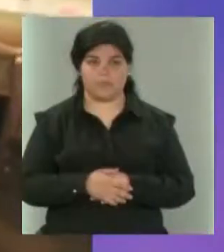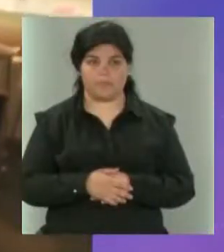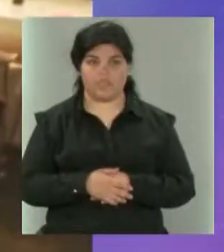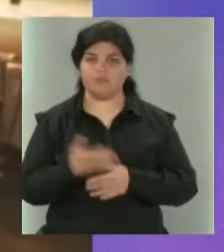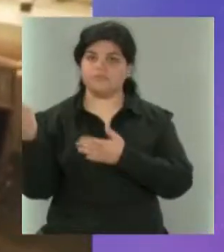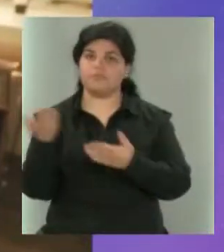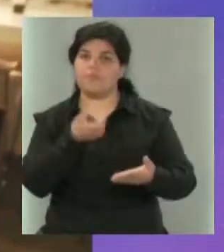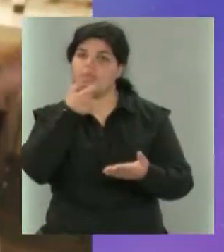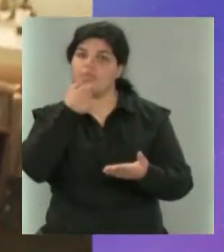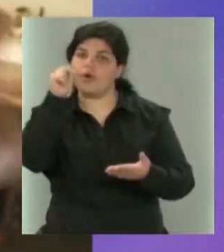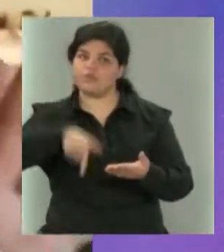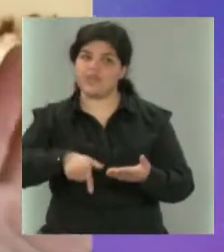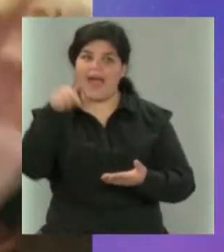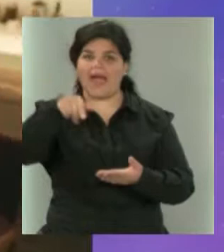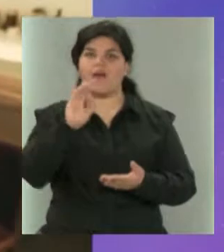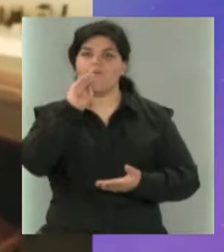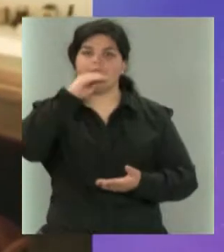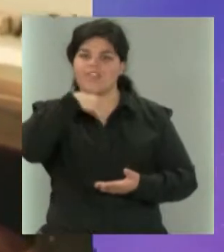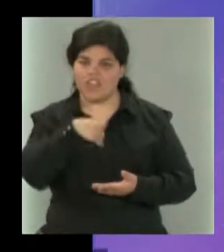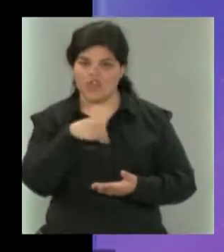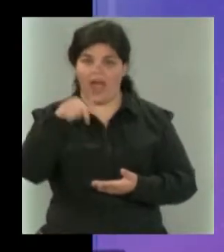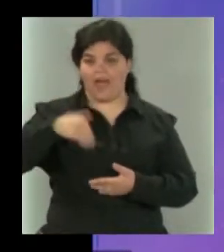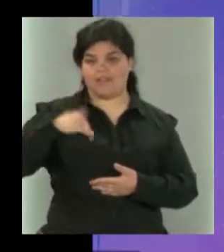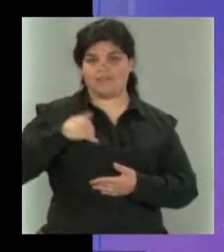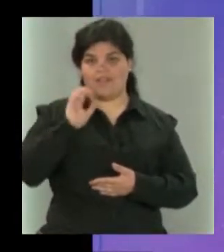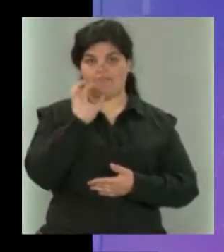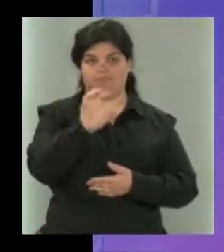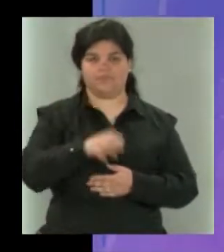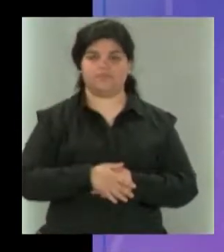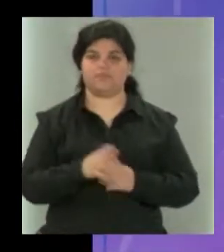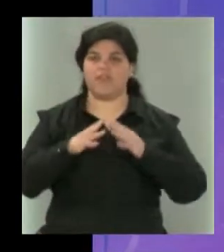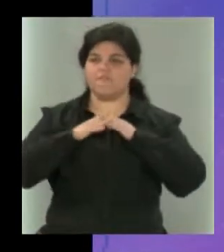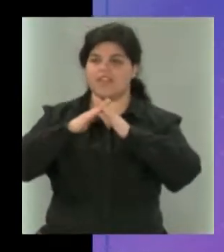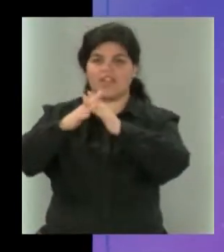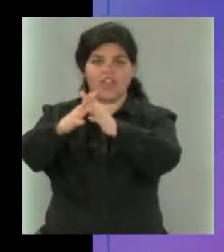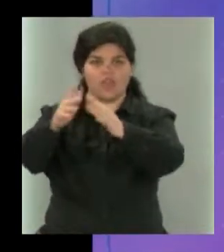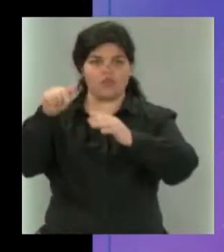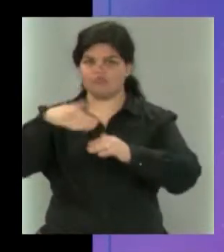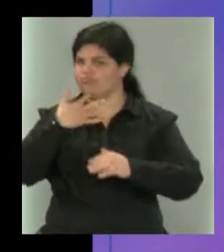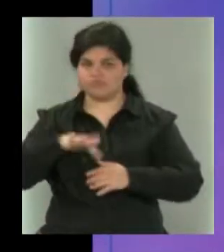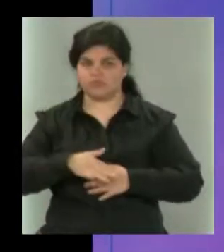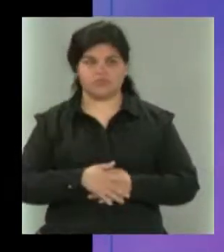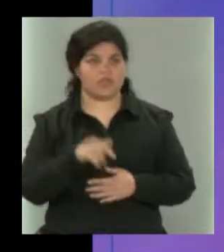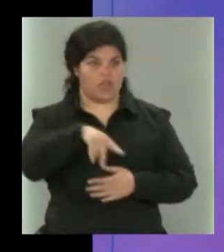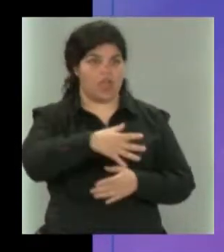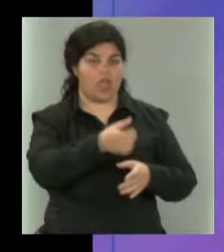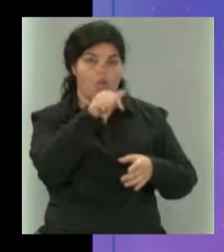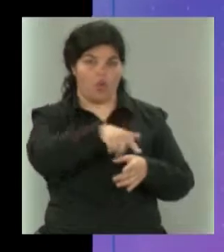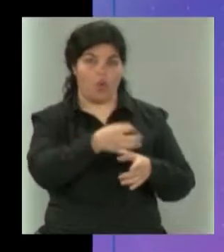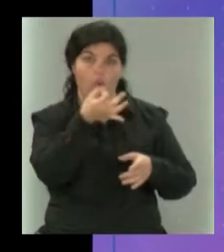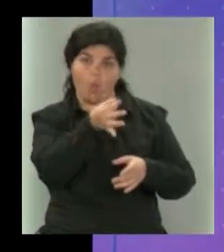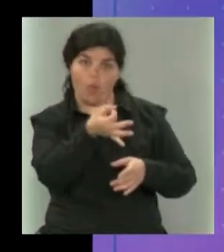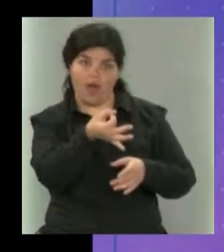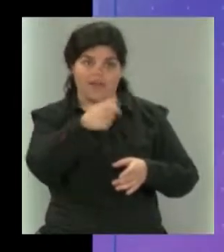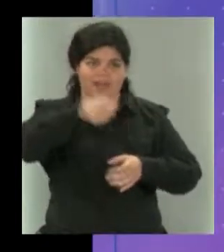Bienvenidos a Mendoza, la capital del vino en Argentina. Los viñedos de la ira, no entiendo. Aquí están las uvas y aquí está